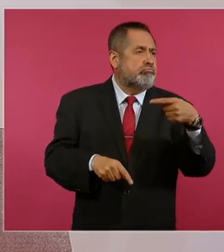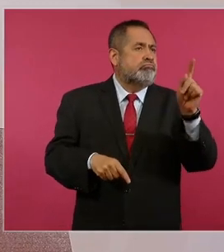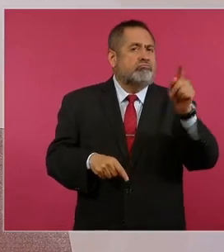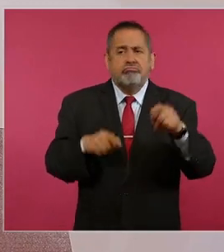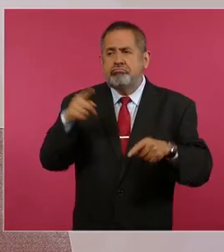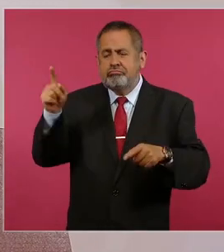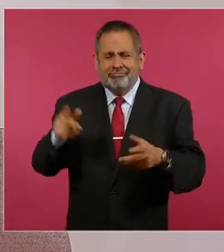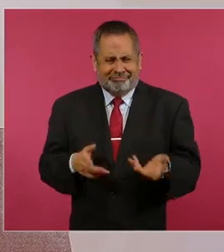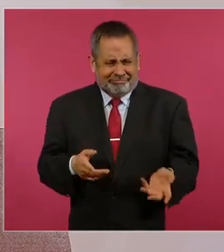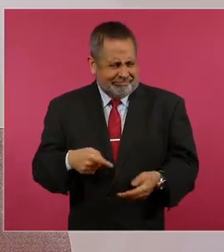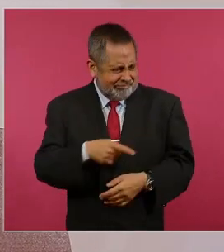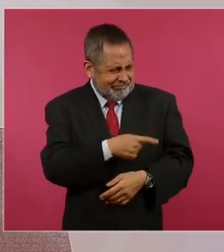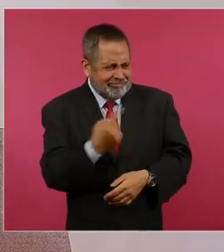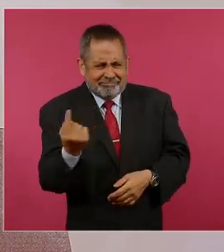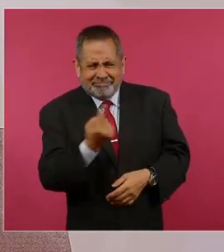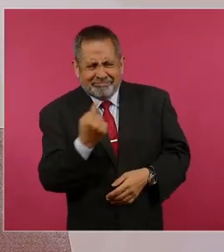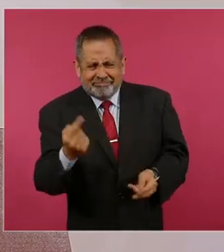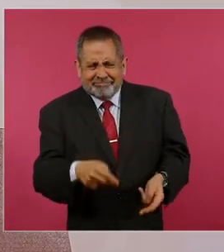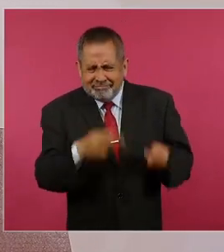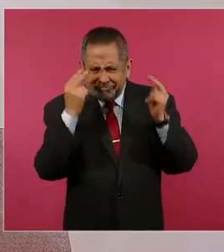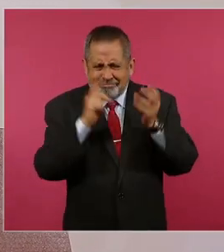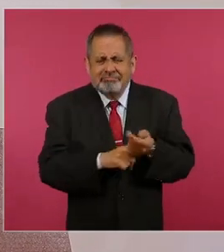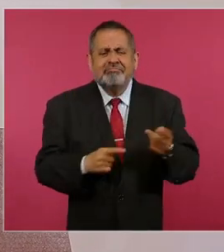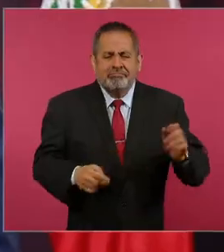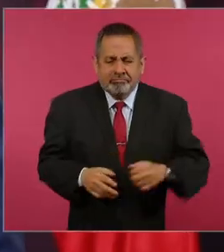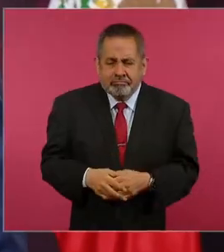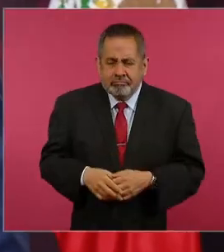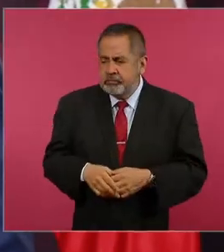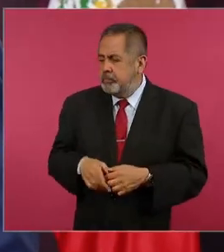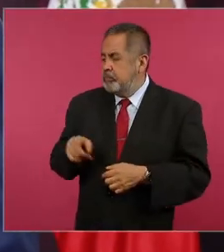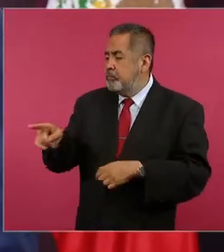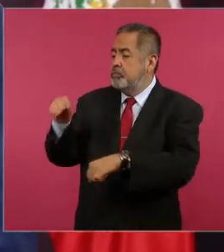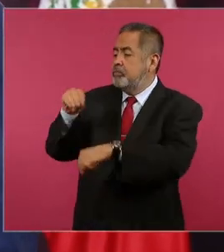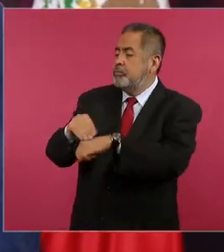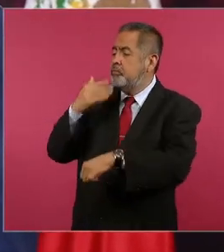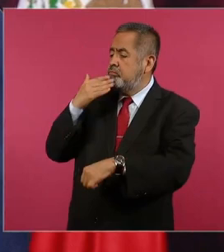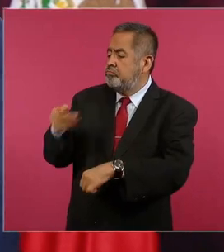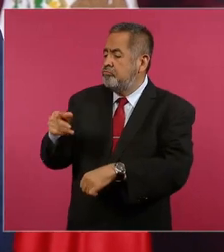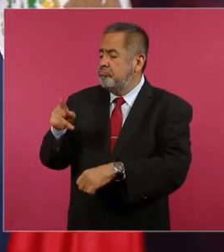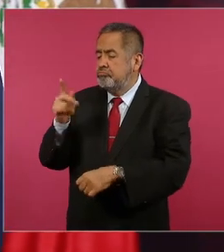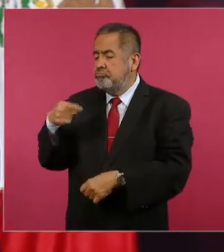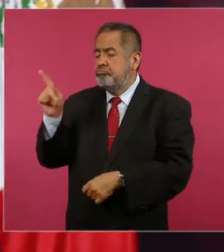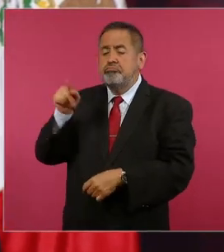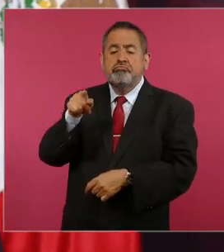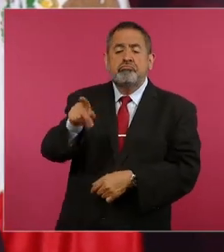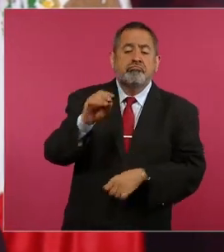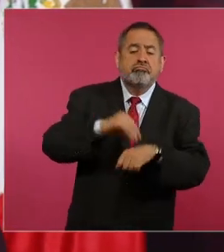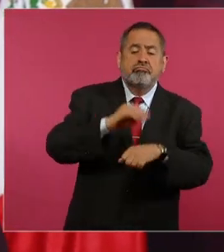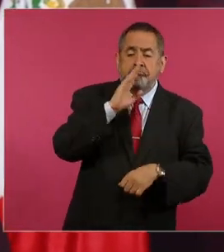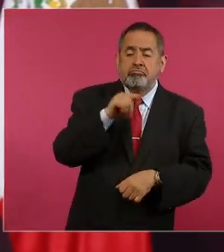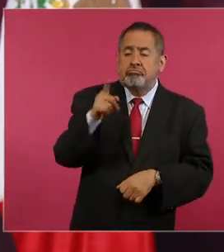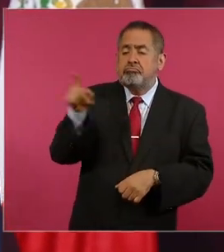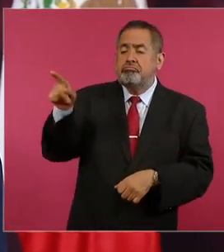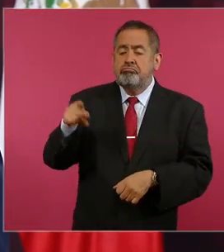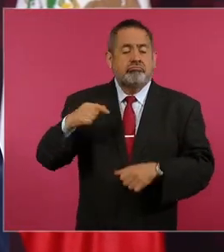y califique quién se porte bien, quién se porta bien, quién se porta mal?